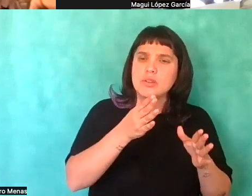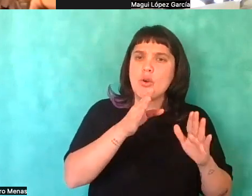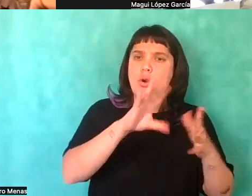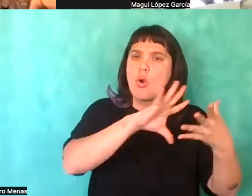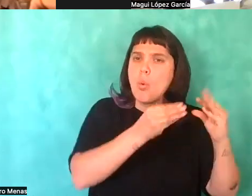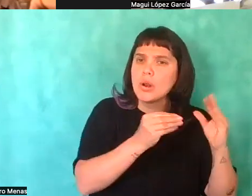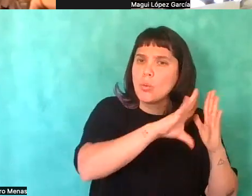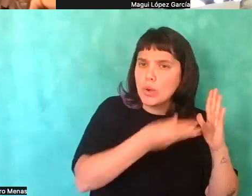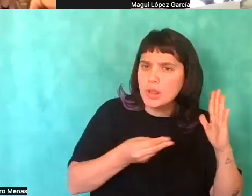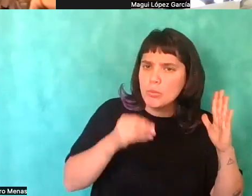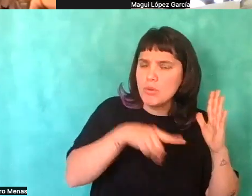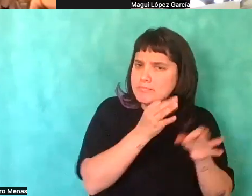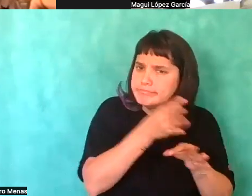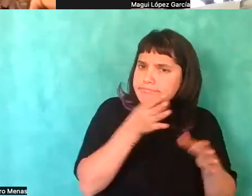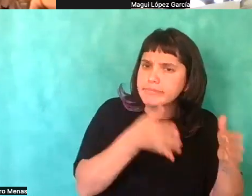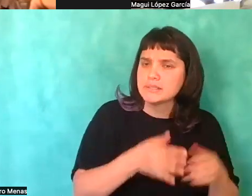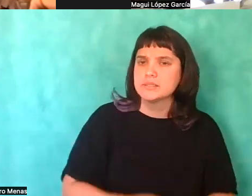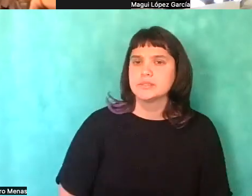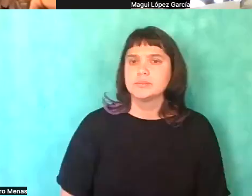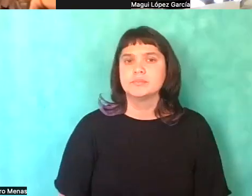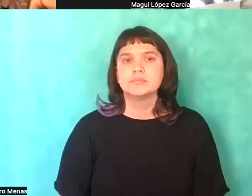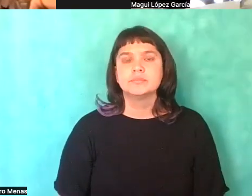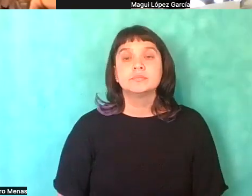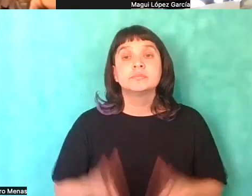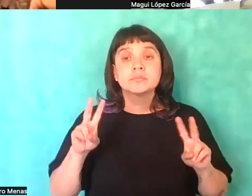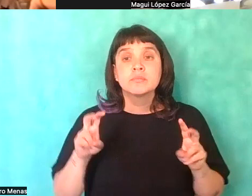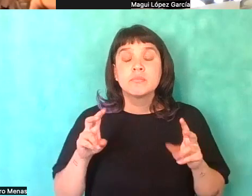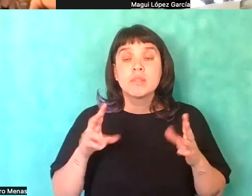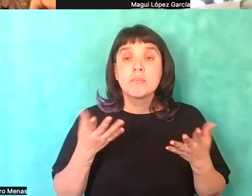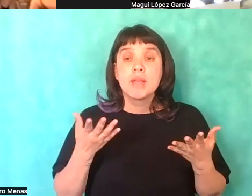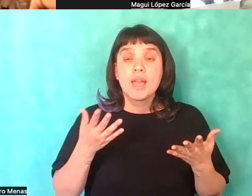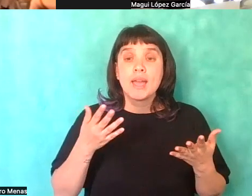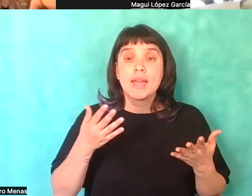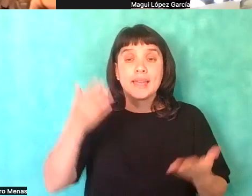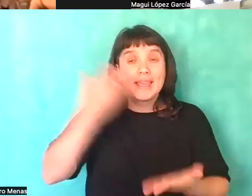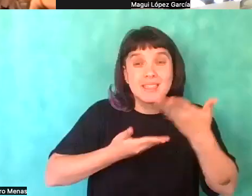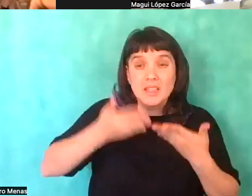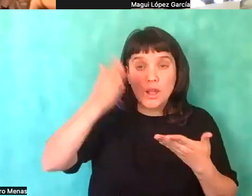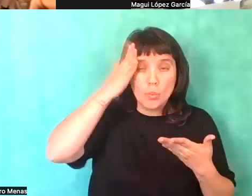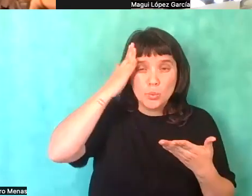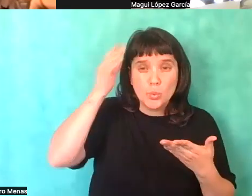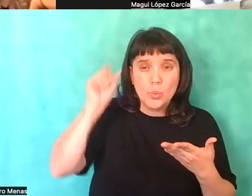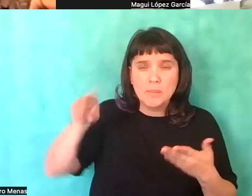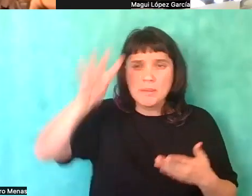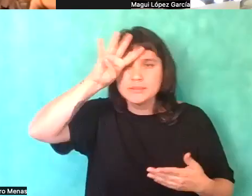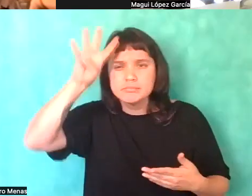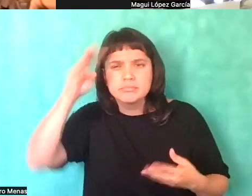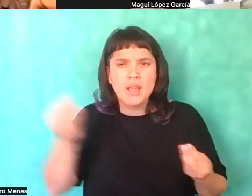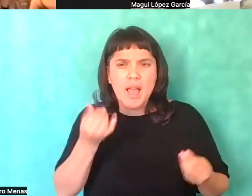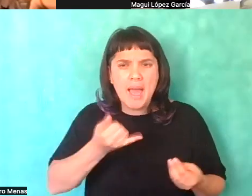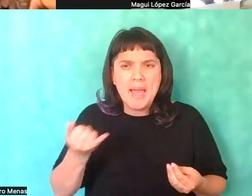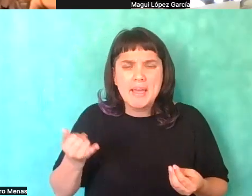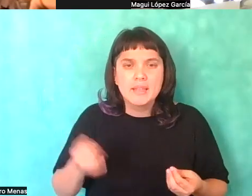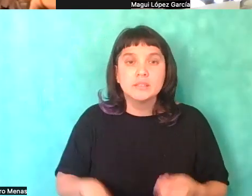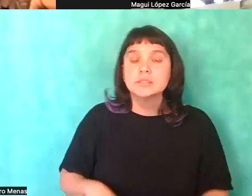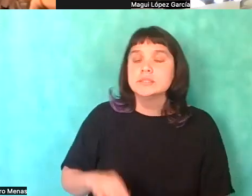toda la experiencia de las escuelas interculturales bilingües del campo más indígena, tipo Chaco, Corrientes, imagino que será como Sí, es algo